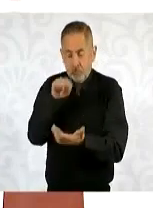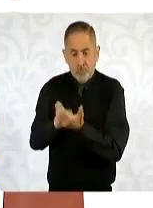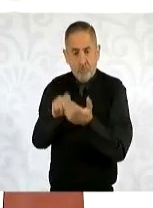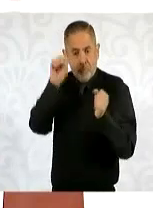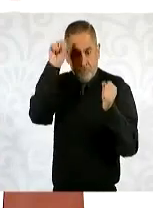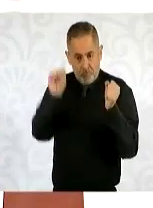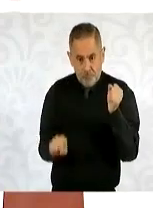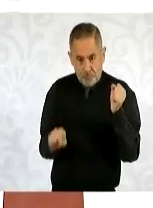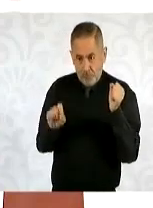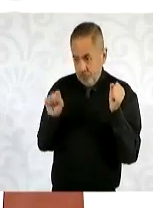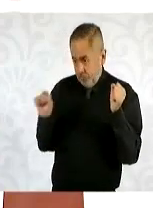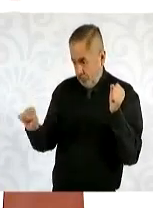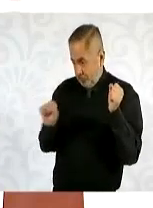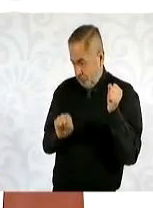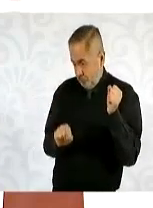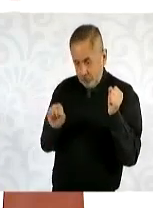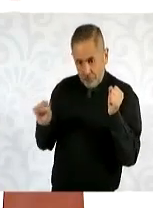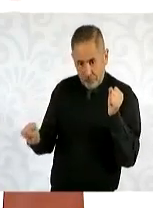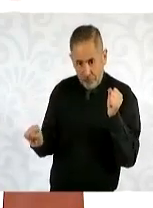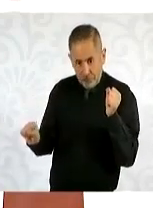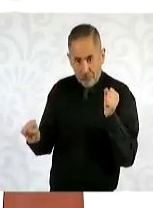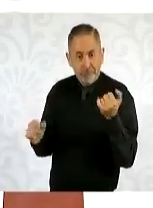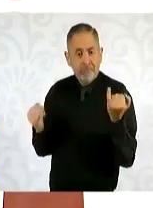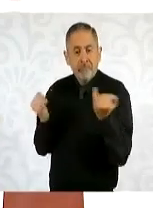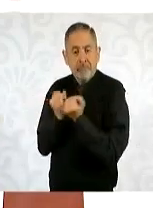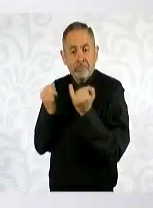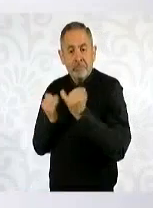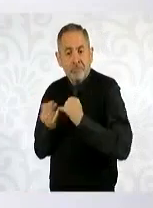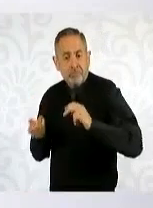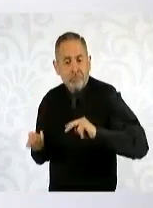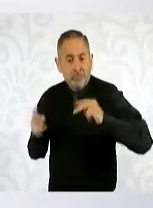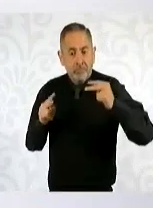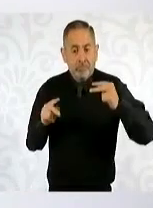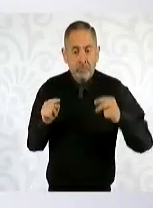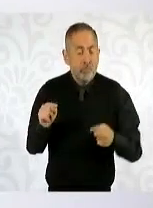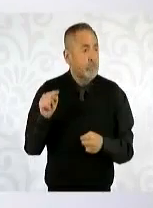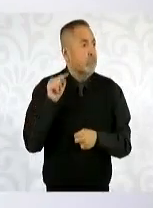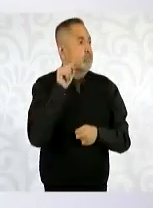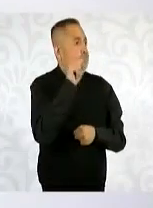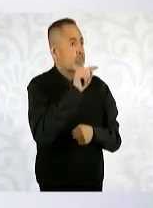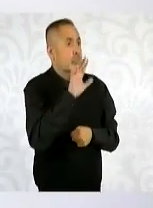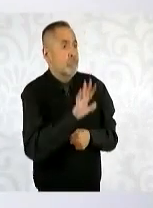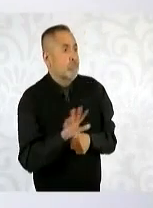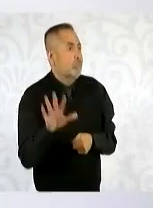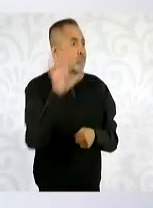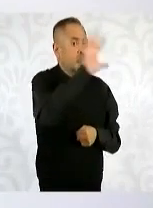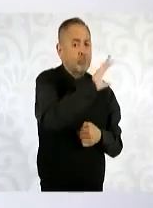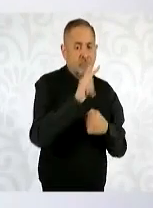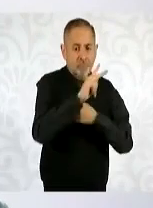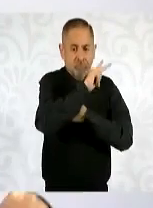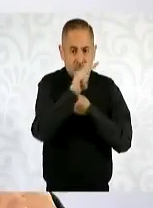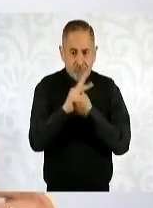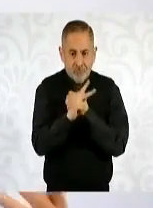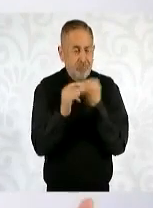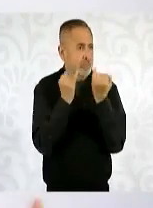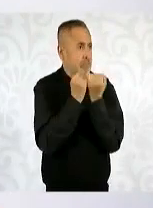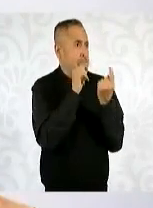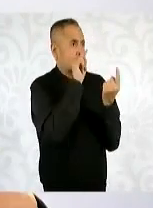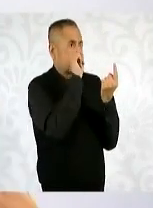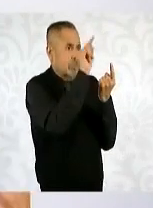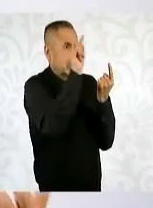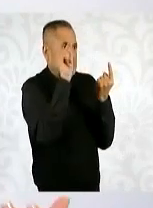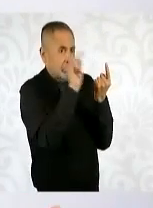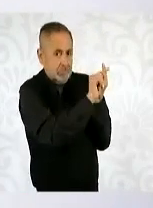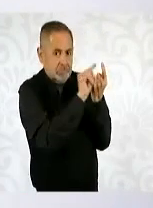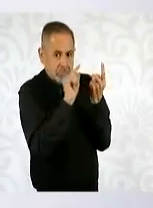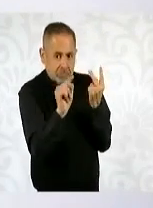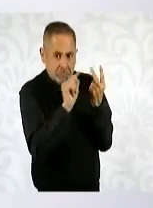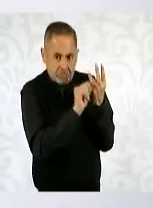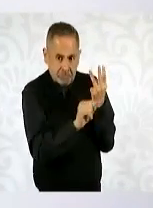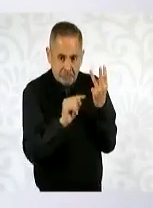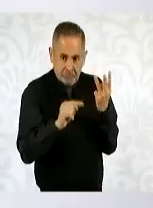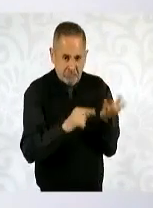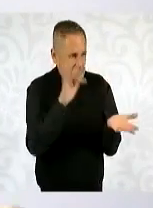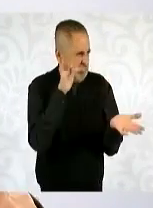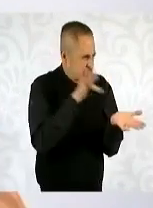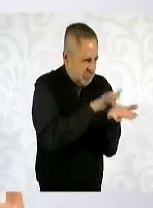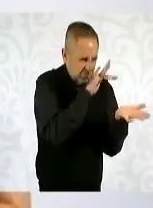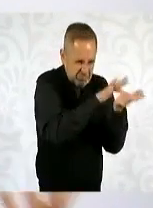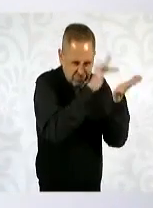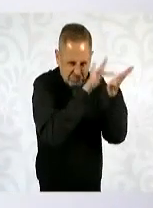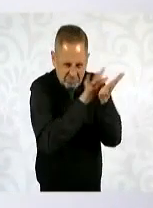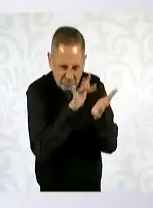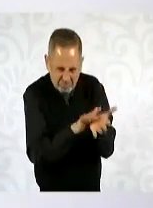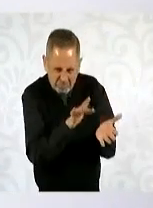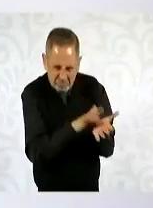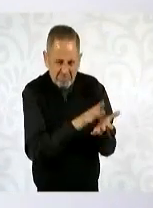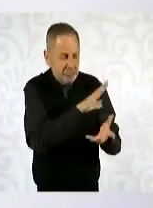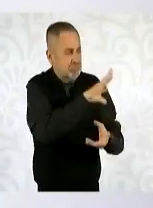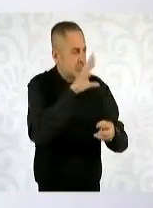sur-sureste, el objetivo es crear más polos de desarrollo en todo el país, con facilidades, con incentivos que